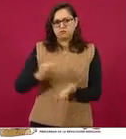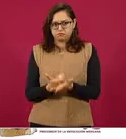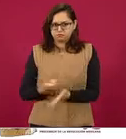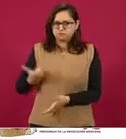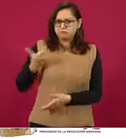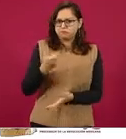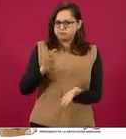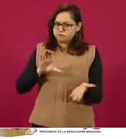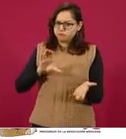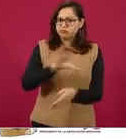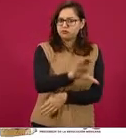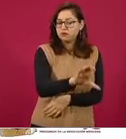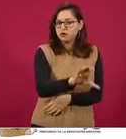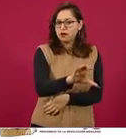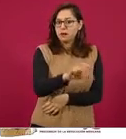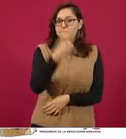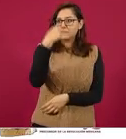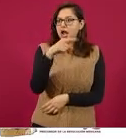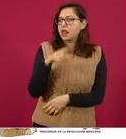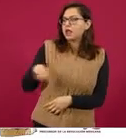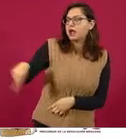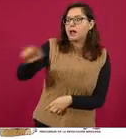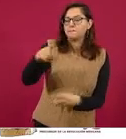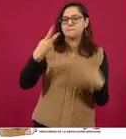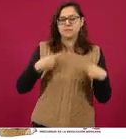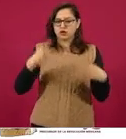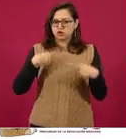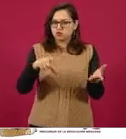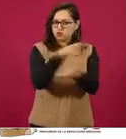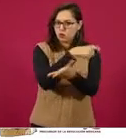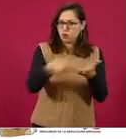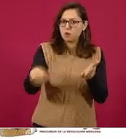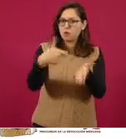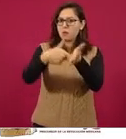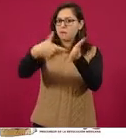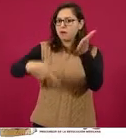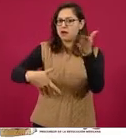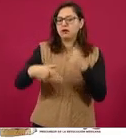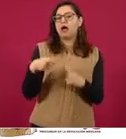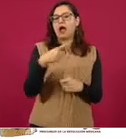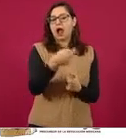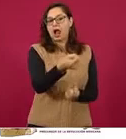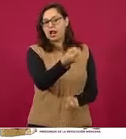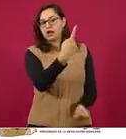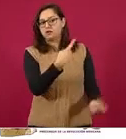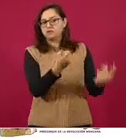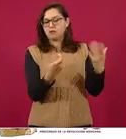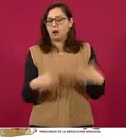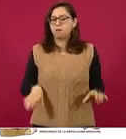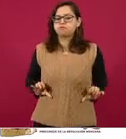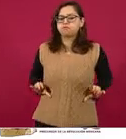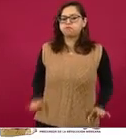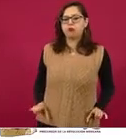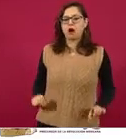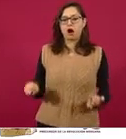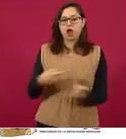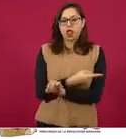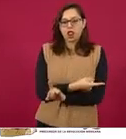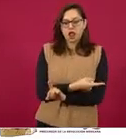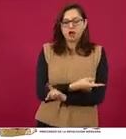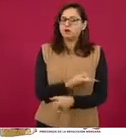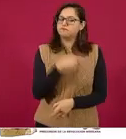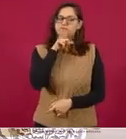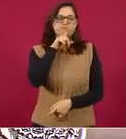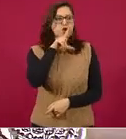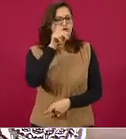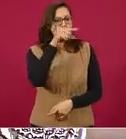no se lo vaya a embolsar ningún gasolinero, mucho menos una gran cadena de gasolineras, que llegue al